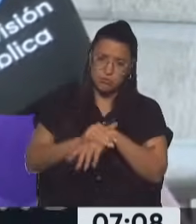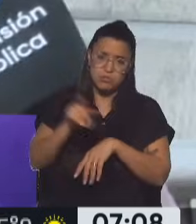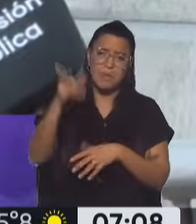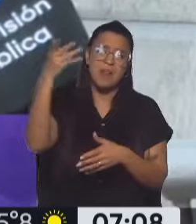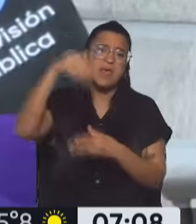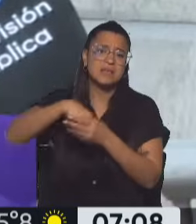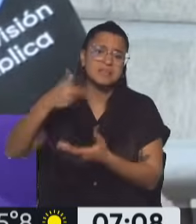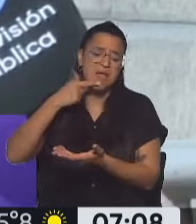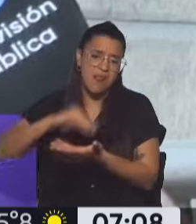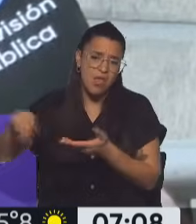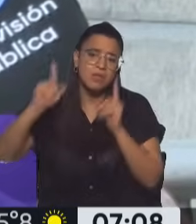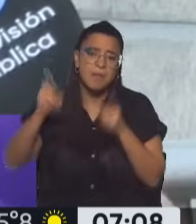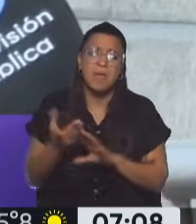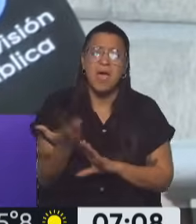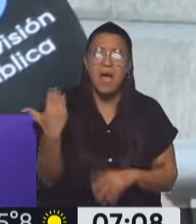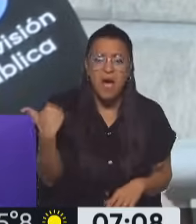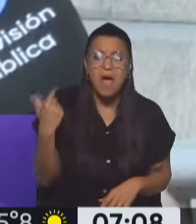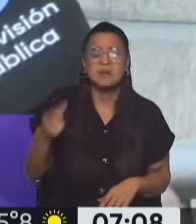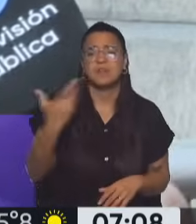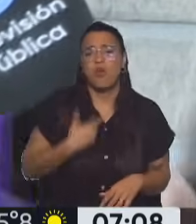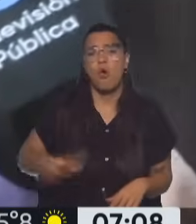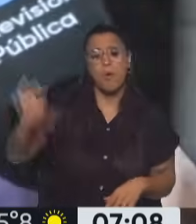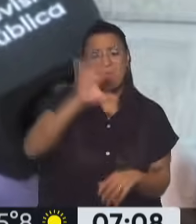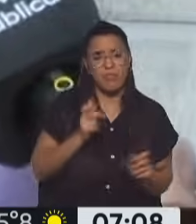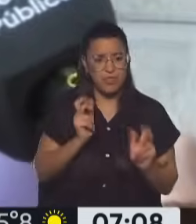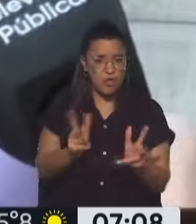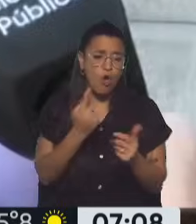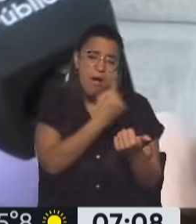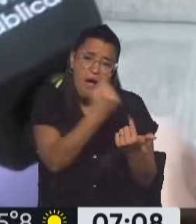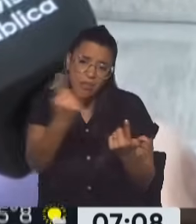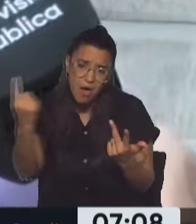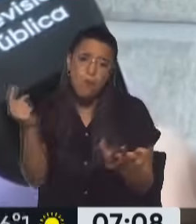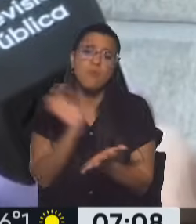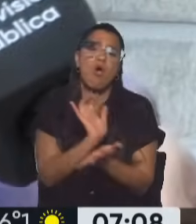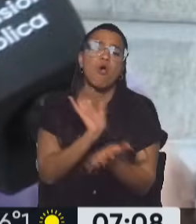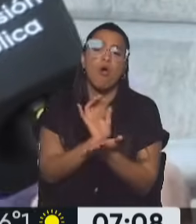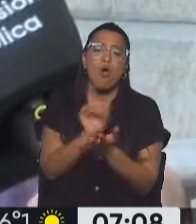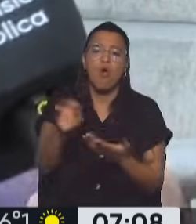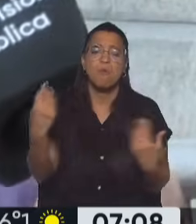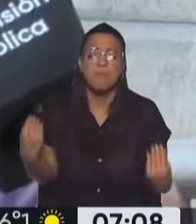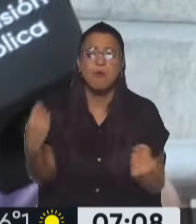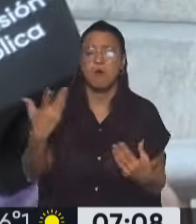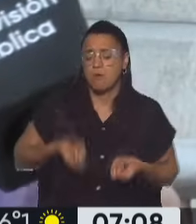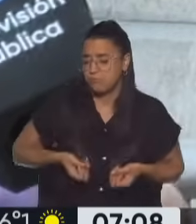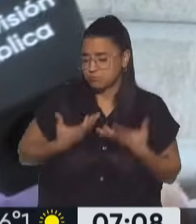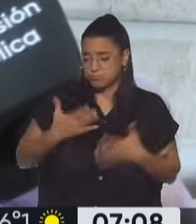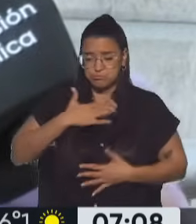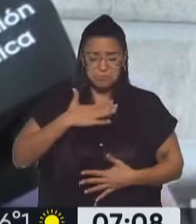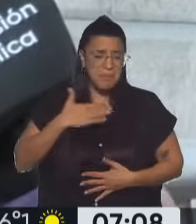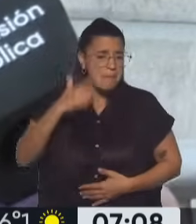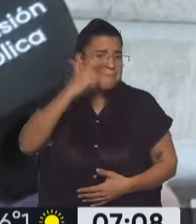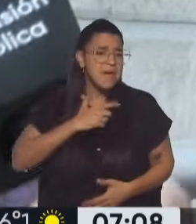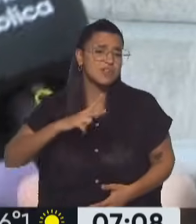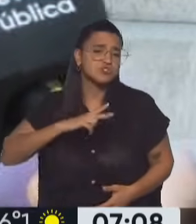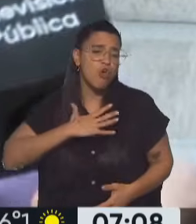Senado y lo han manifestado también ayer los gobernadores. Cada uno hace una manifestación a título personal